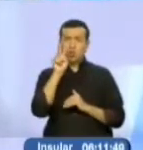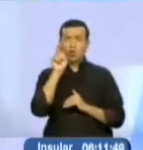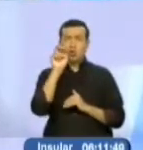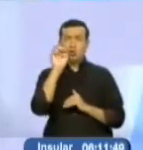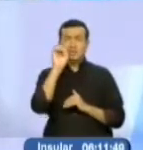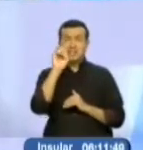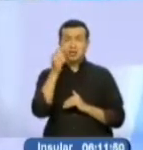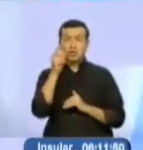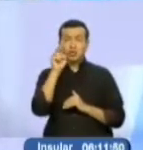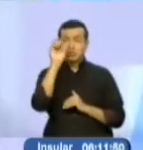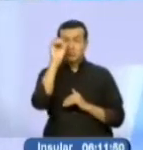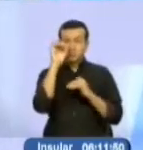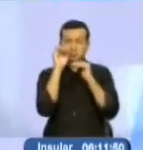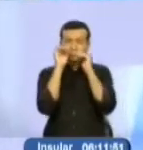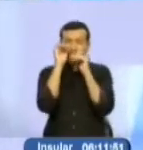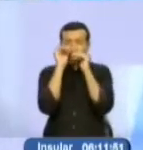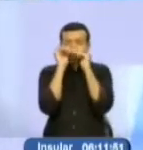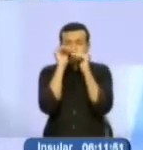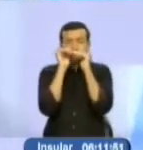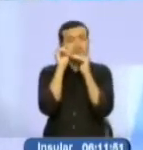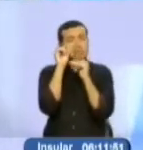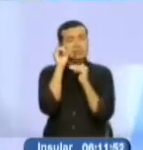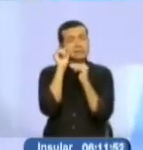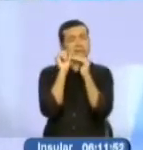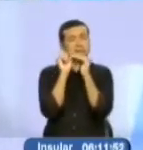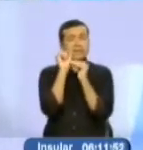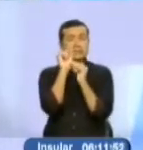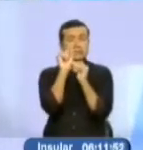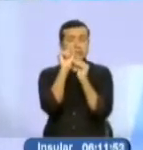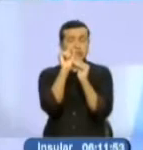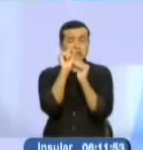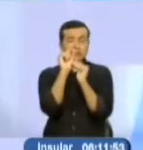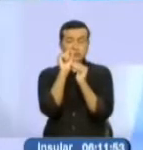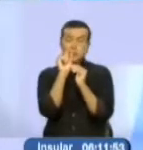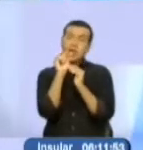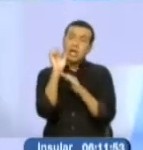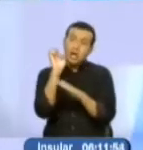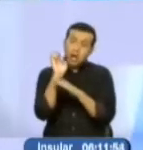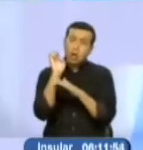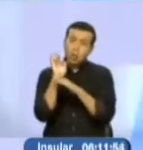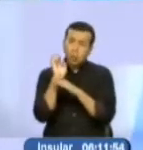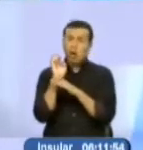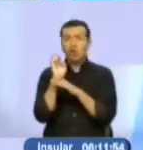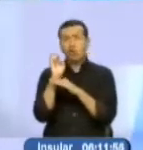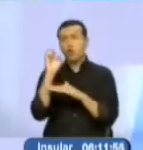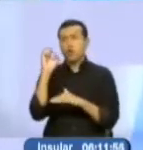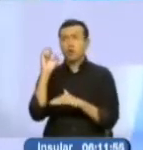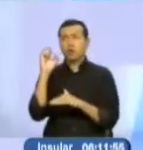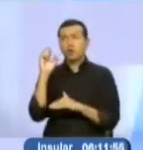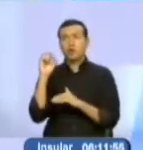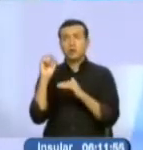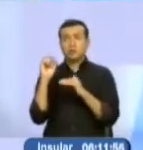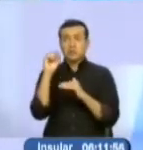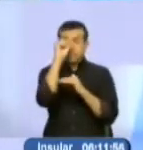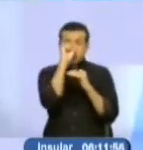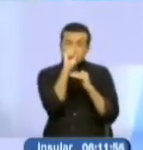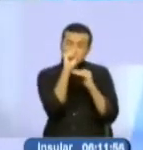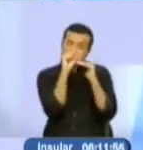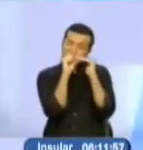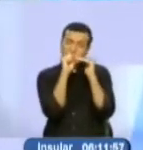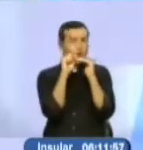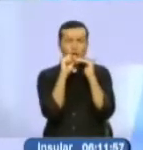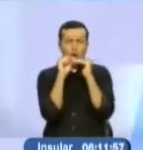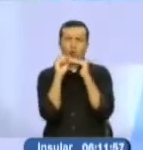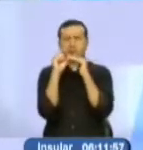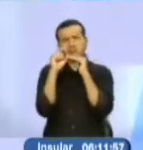segunda vuelta entonces éste ha sido un margen estrecho pero no tan estrecho como se ha producido en otros